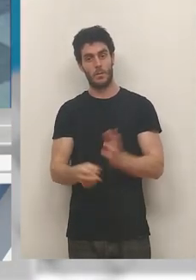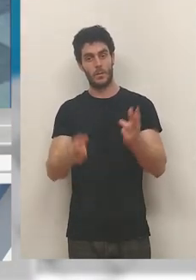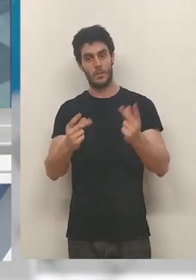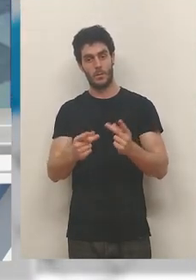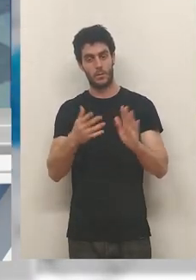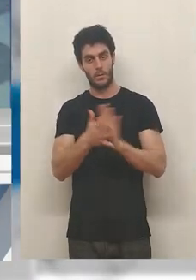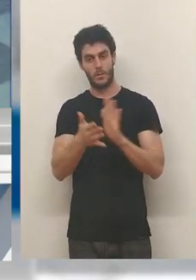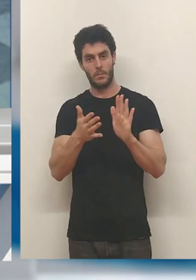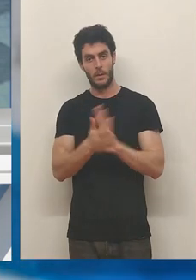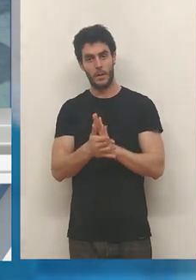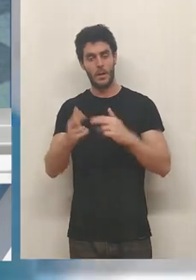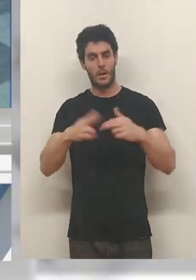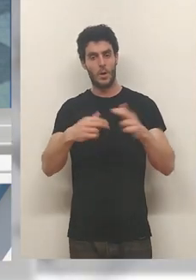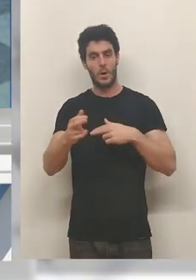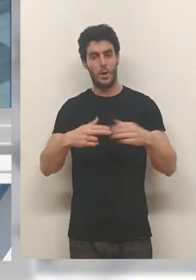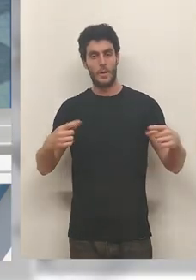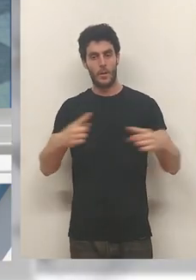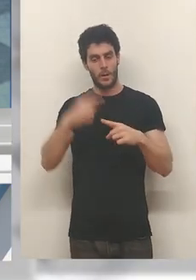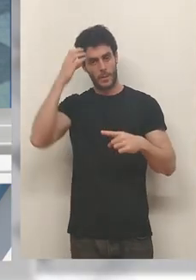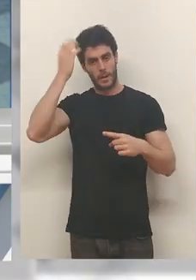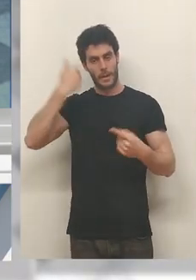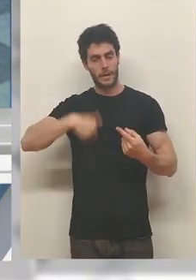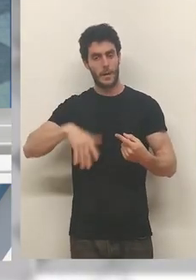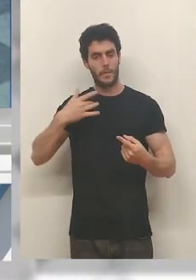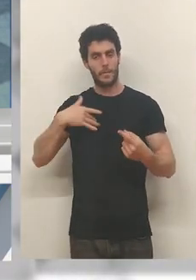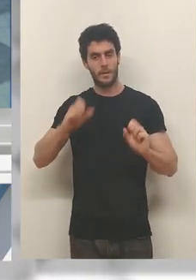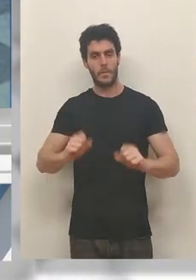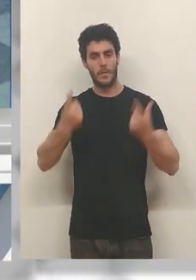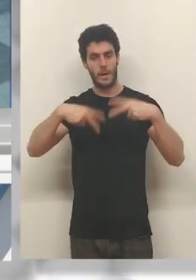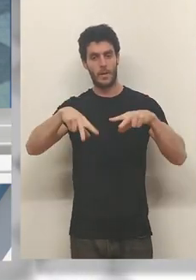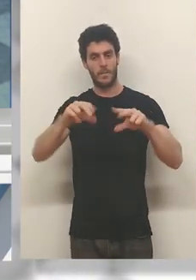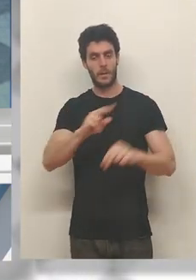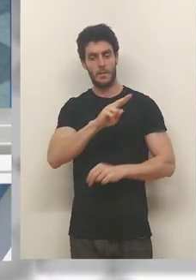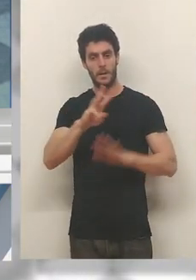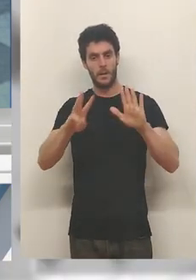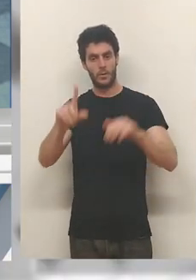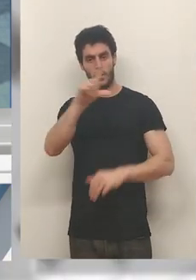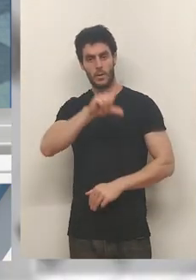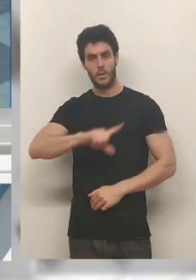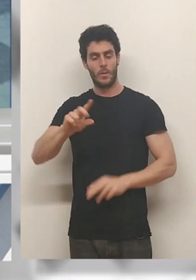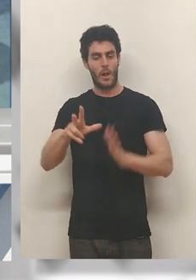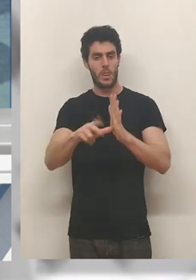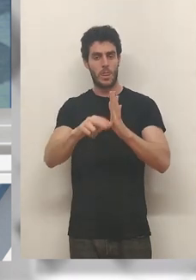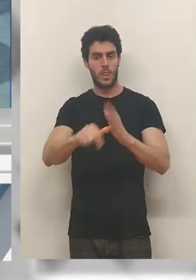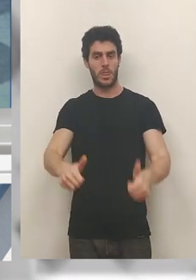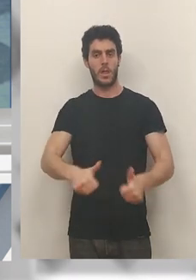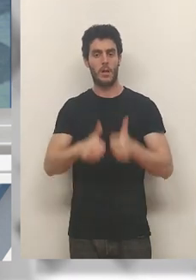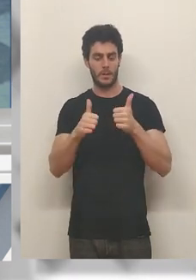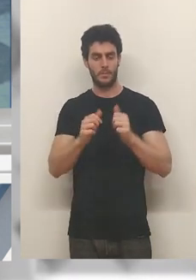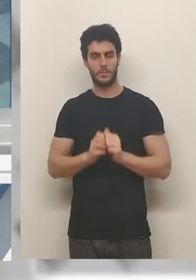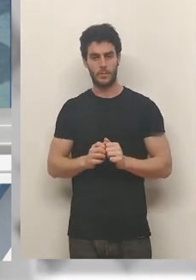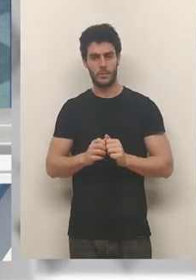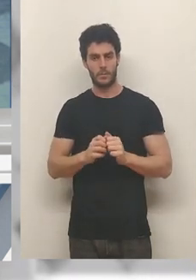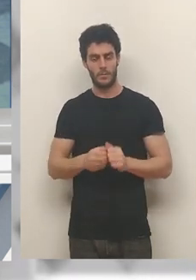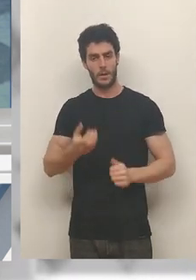Y seguimos en Logroño y lo hacemos para contarles que el fin de las obras del nudo de vara de rey ya tiene fecha oficial. Será el 28 de julio, algo más